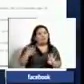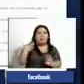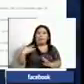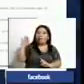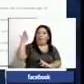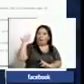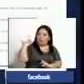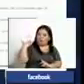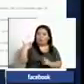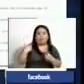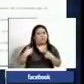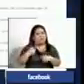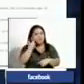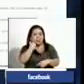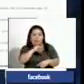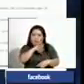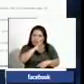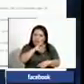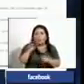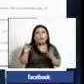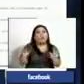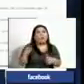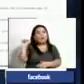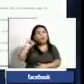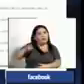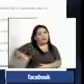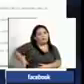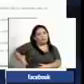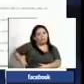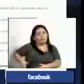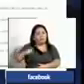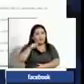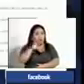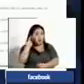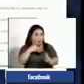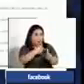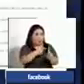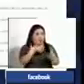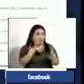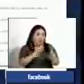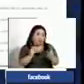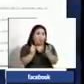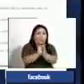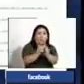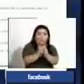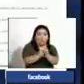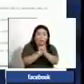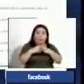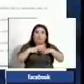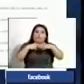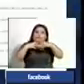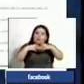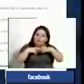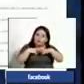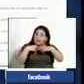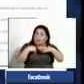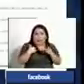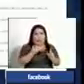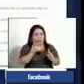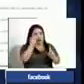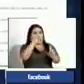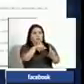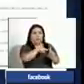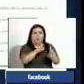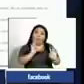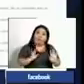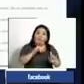padecimiento prostático e infección en las vías urinarias. El hombre habría sufrido una dificultad para respirar de manera inesperada, por lo